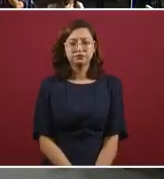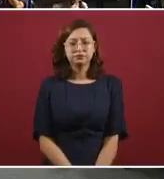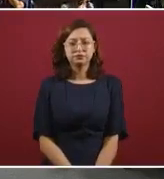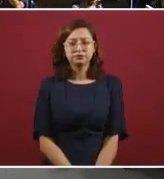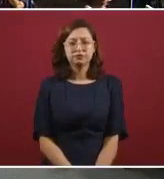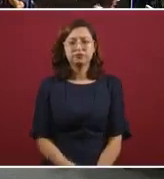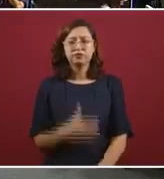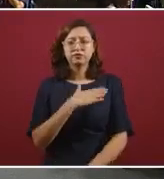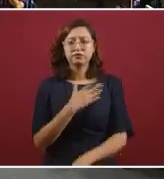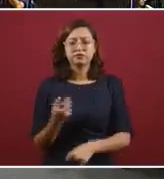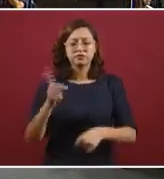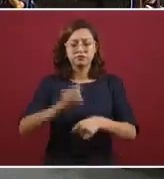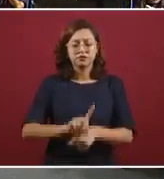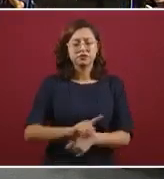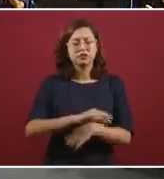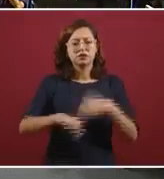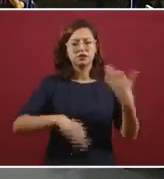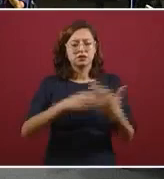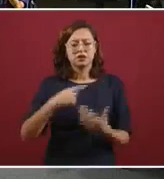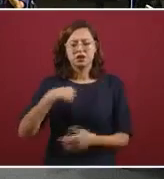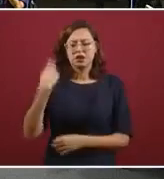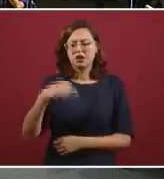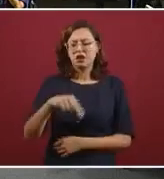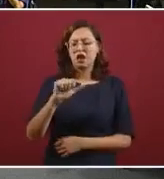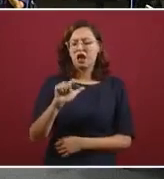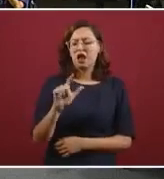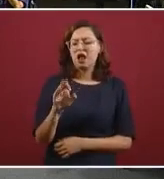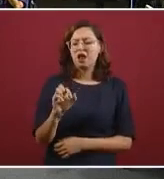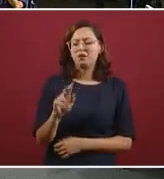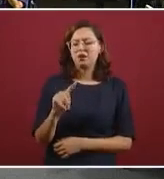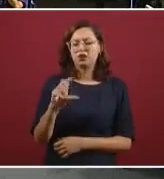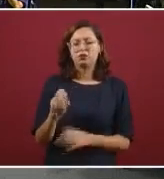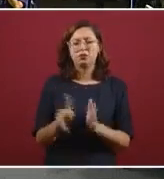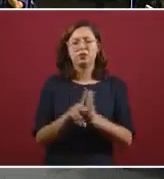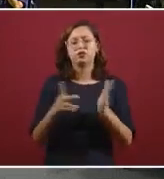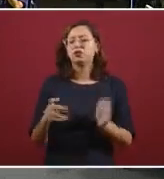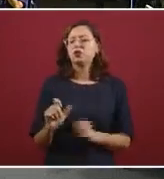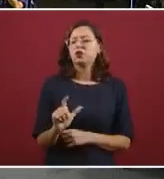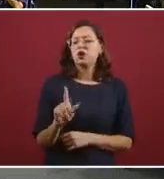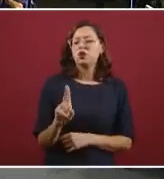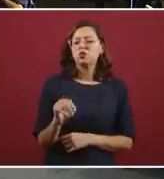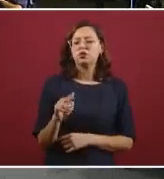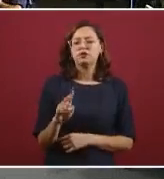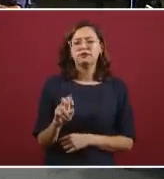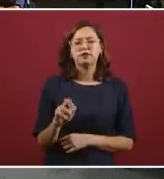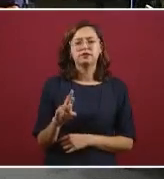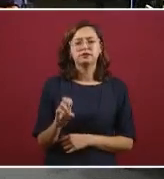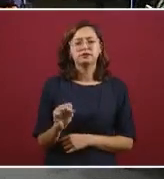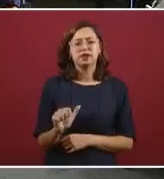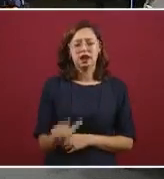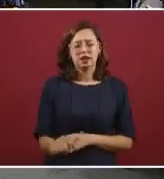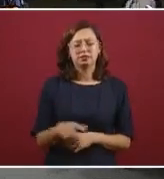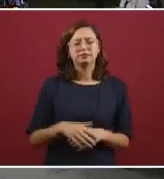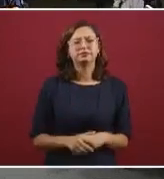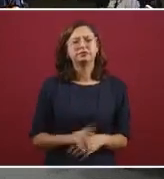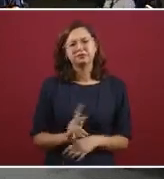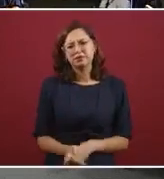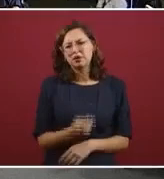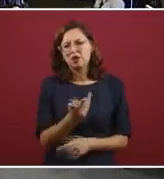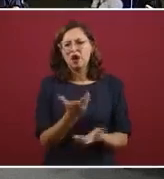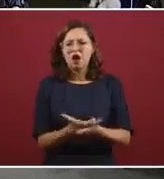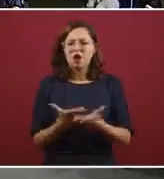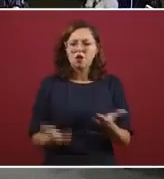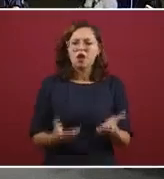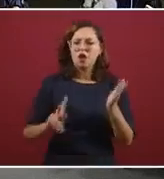Buenos días a todos. Alberto Morales, del periódico El Universal. Subsecretario, para preguntarle si en este reencauzamiento y en estas investigaciones